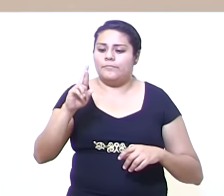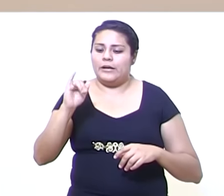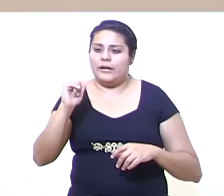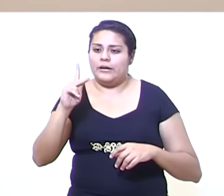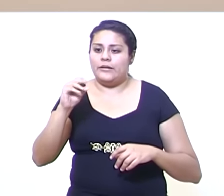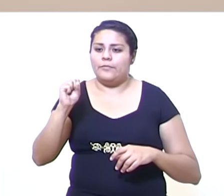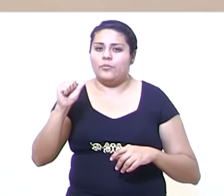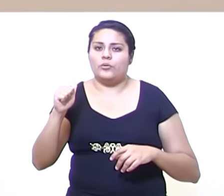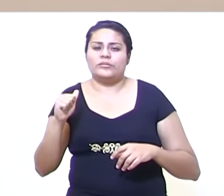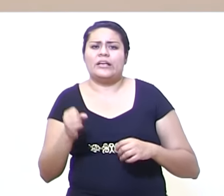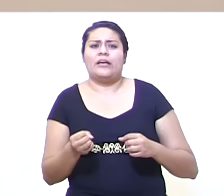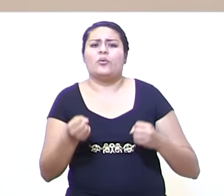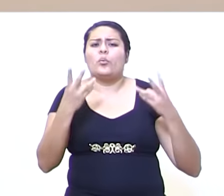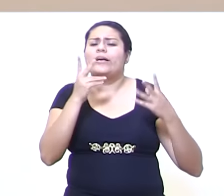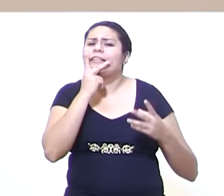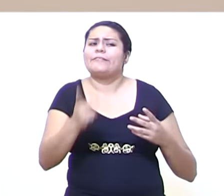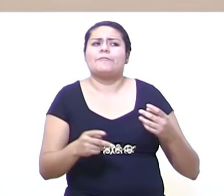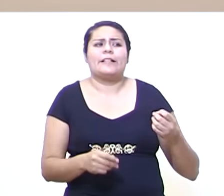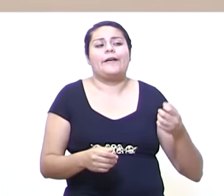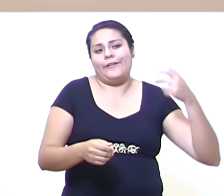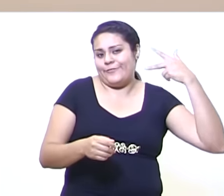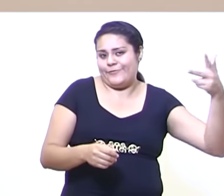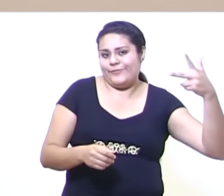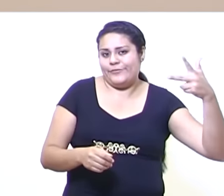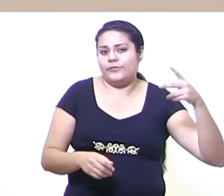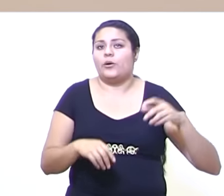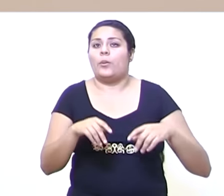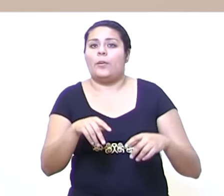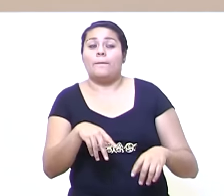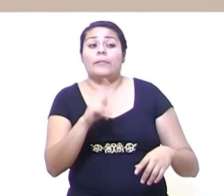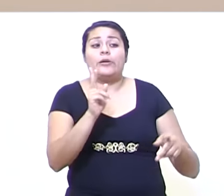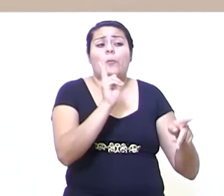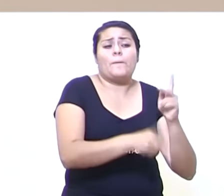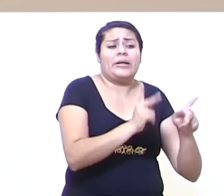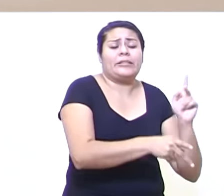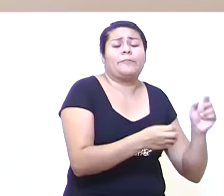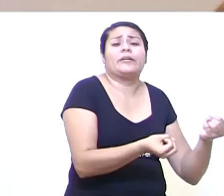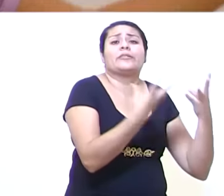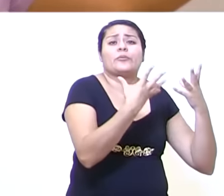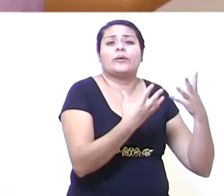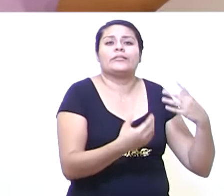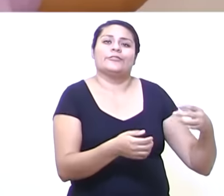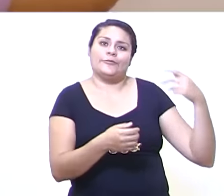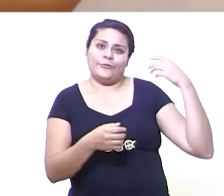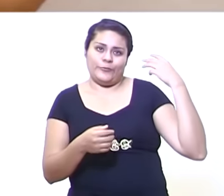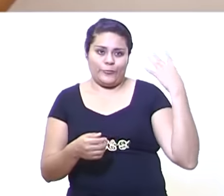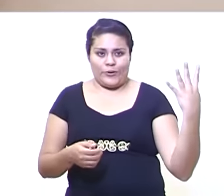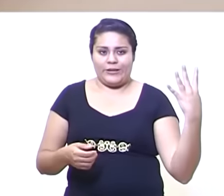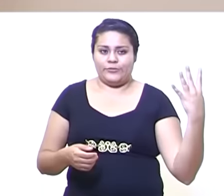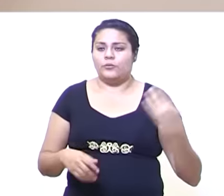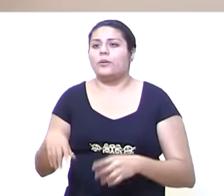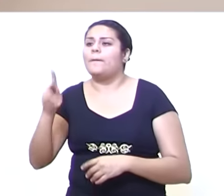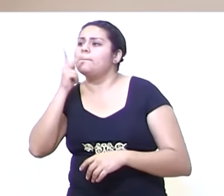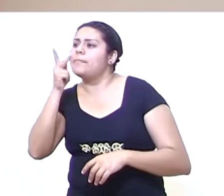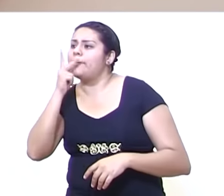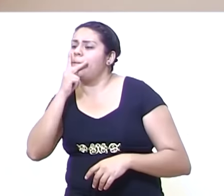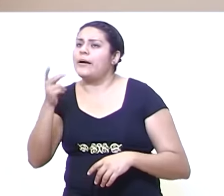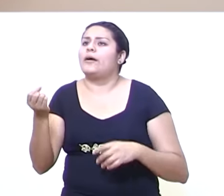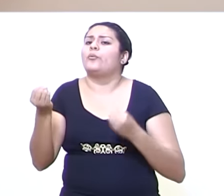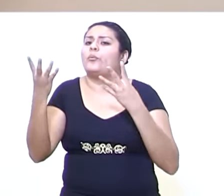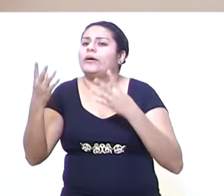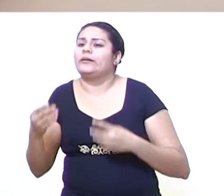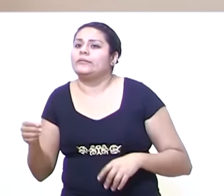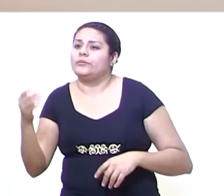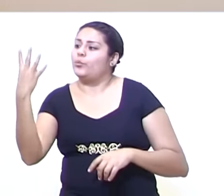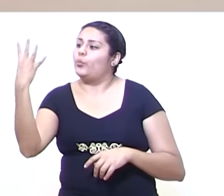8. ¿Cuántas sílabas tiene mariposa? 4. ¿Cuántas letras tiene papá? Tiene